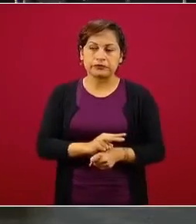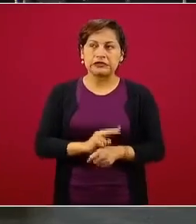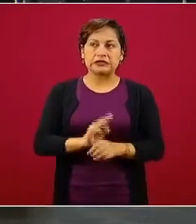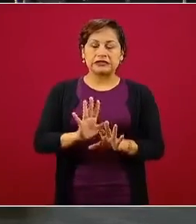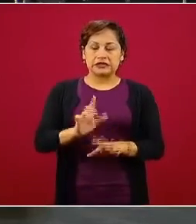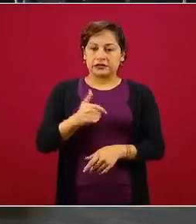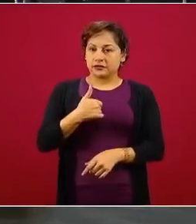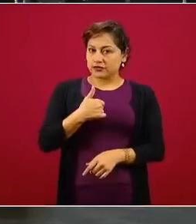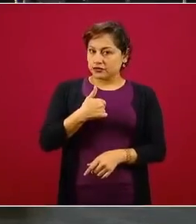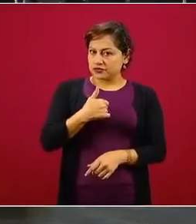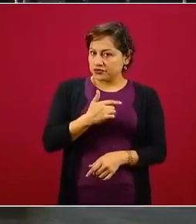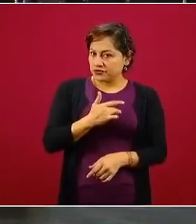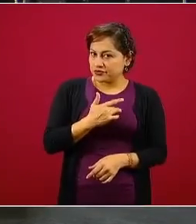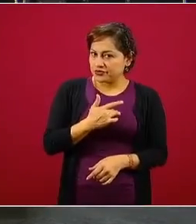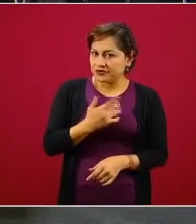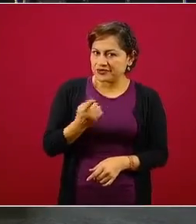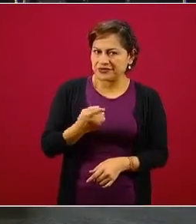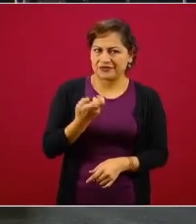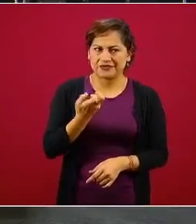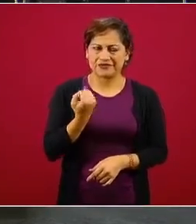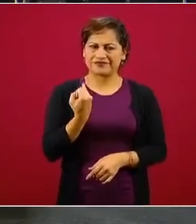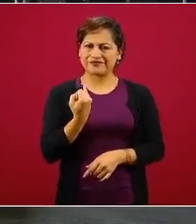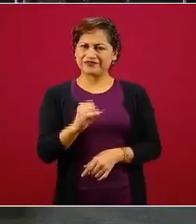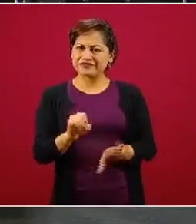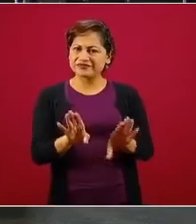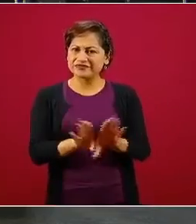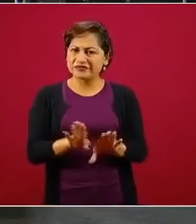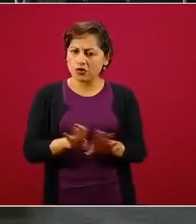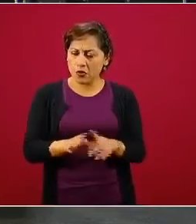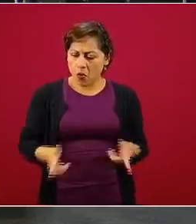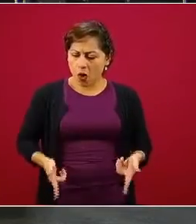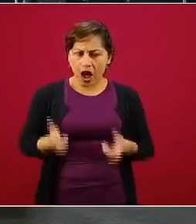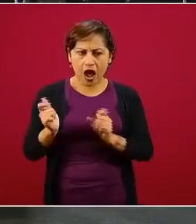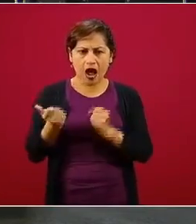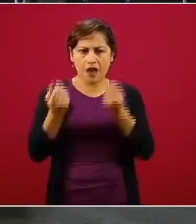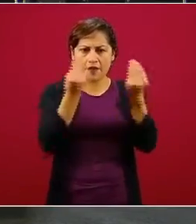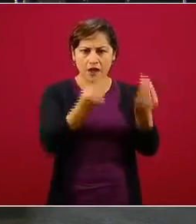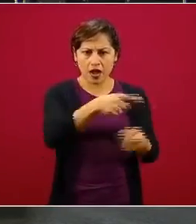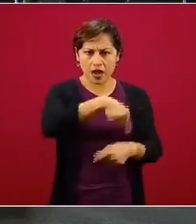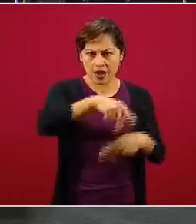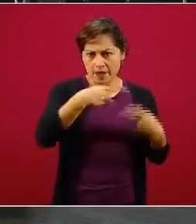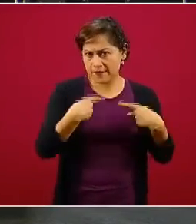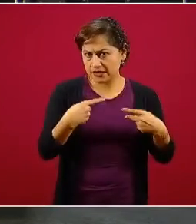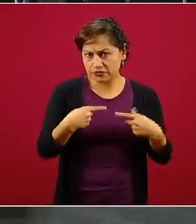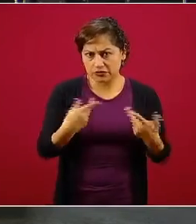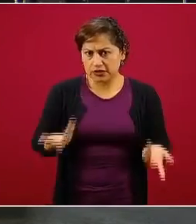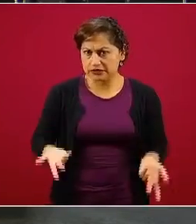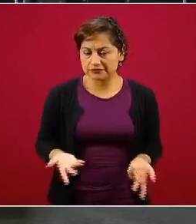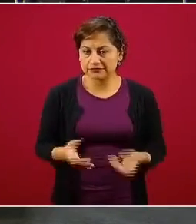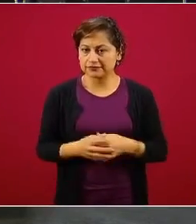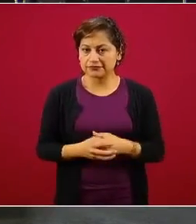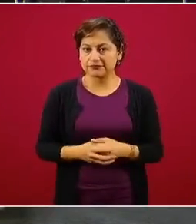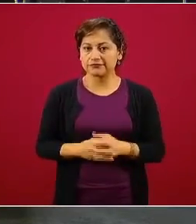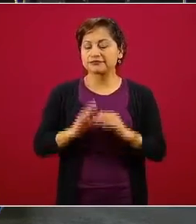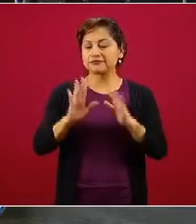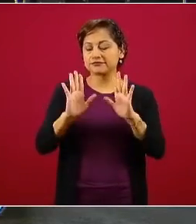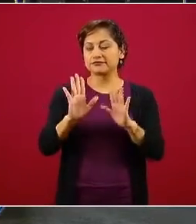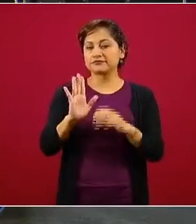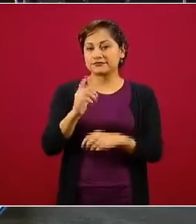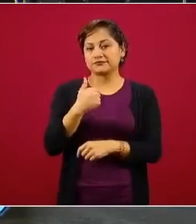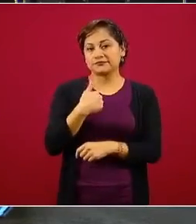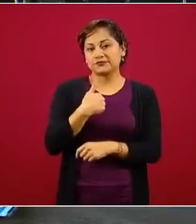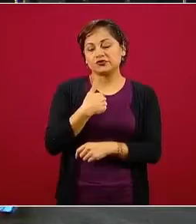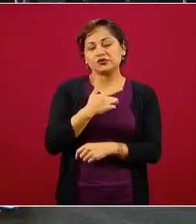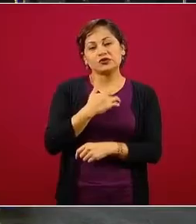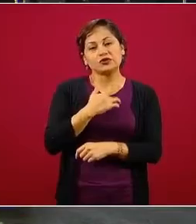pero además es una aberración. Les vamos a dar armas. Señor, espero que, como usted